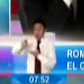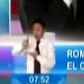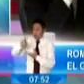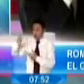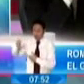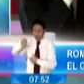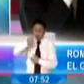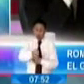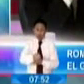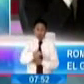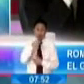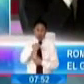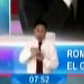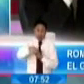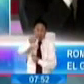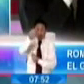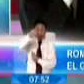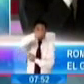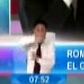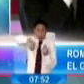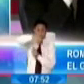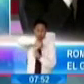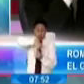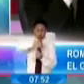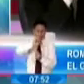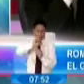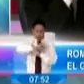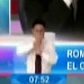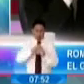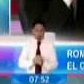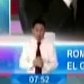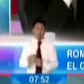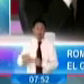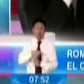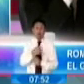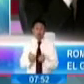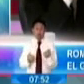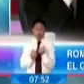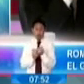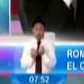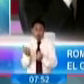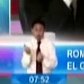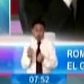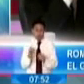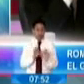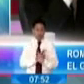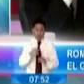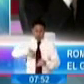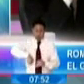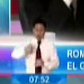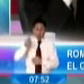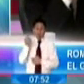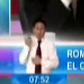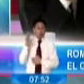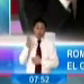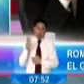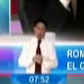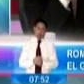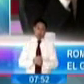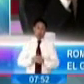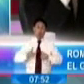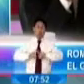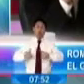mover el dinero. Este es un incentivo claro, sin necesidad de que se convierta en un subsidio, una entrega de dinero que no tenemos, pero que